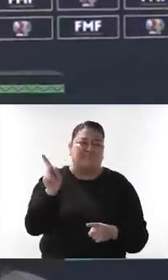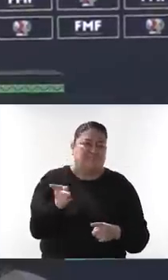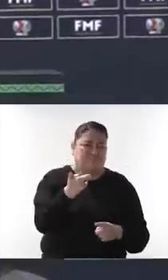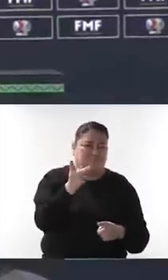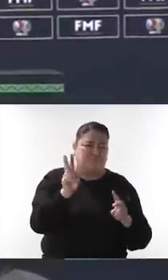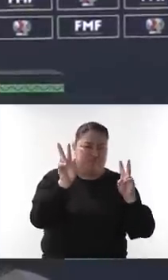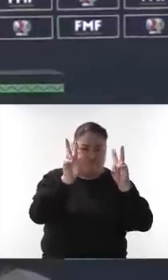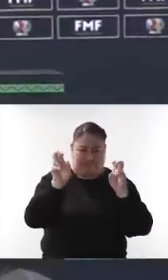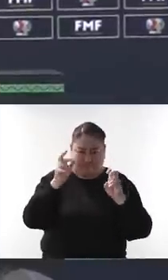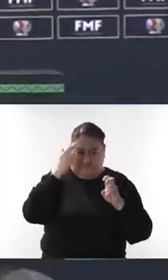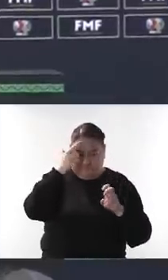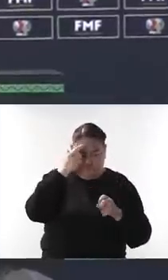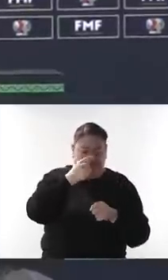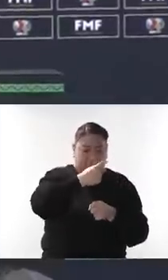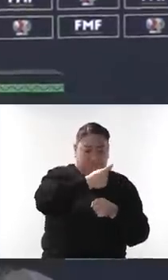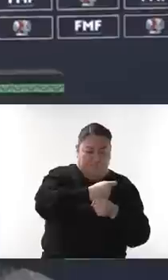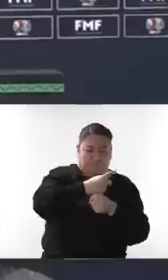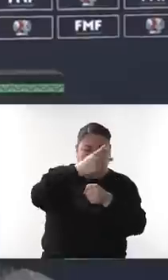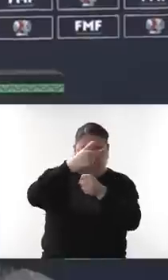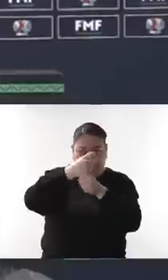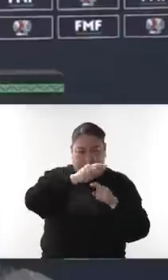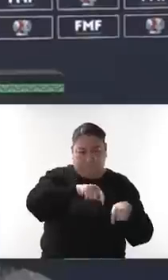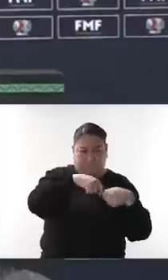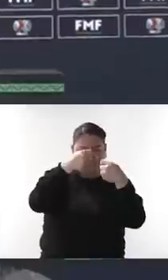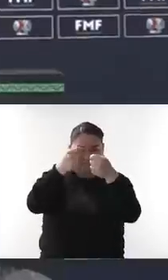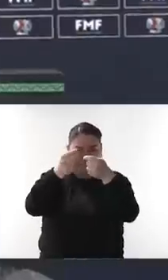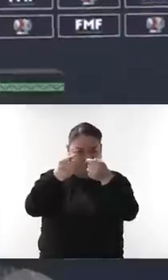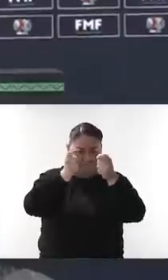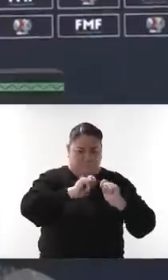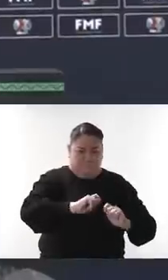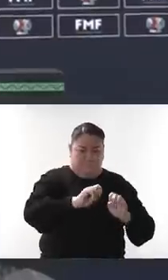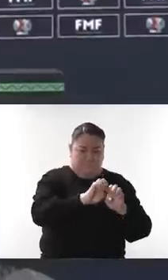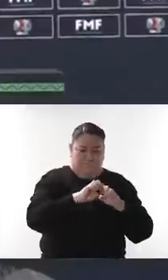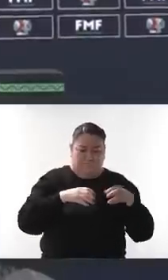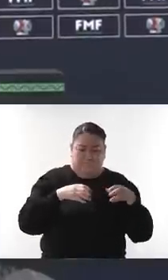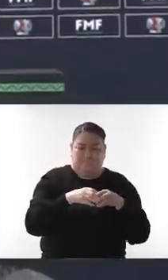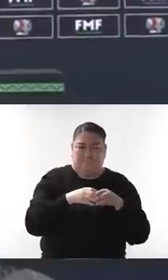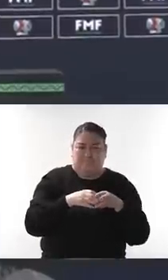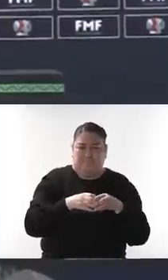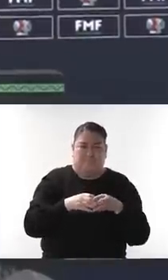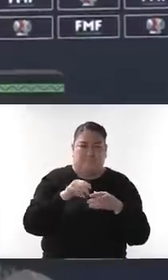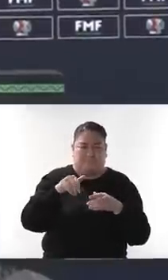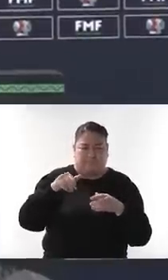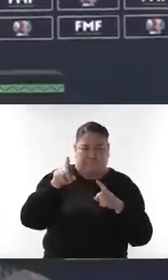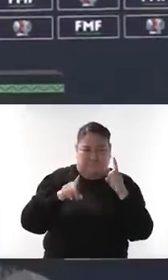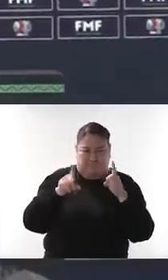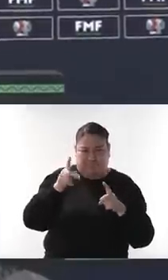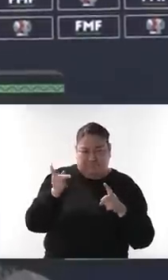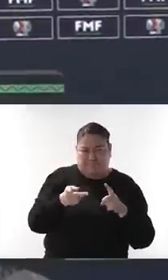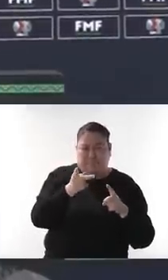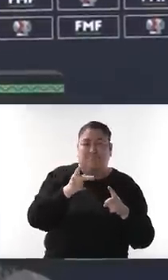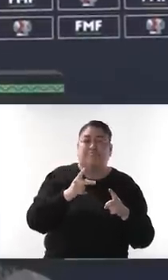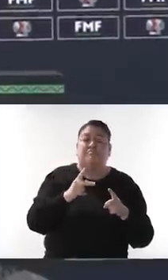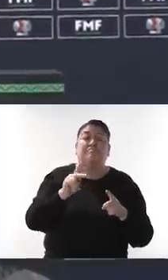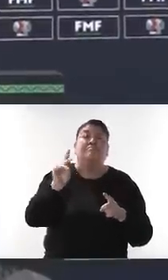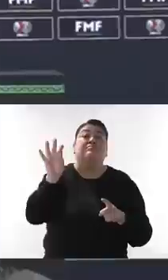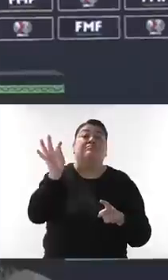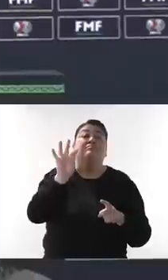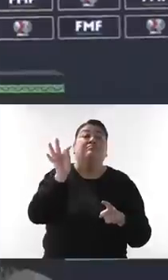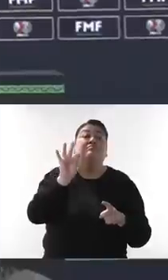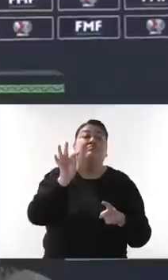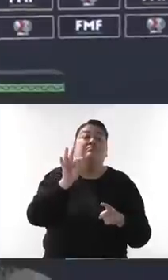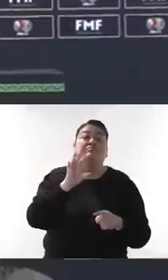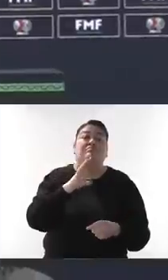del ascenso y descenso, hubo este taller, hubo estas cuestiones. ¿Hay alguna posibilidad de